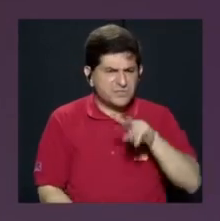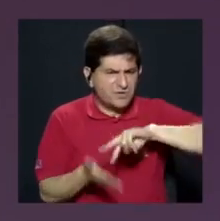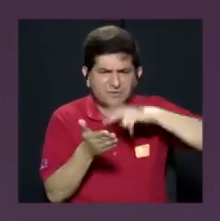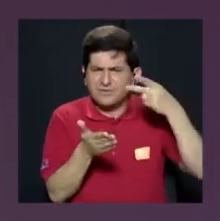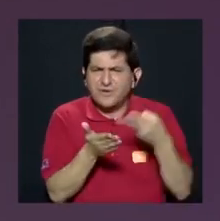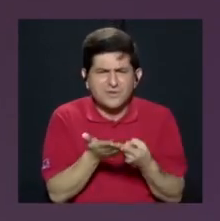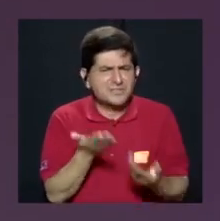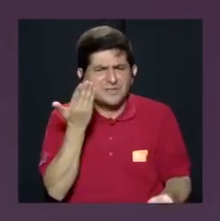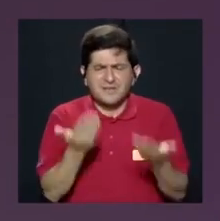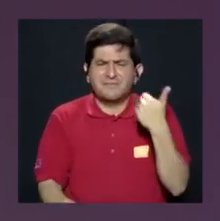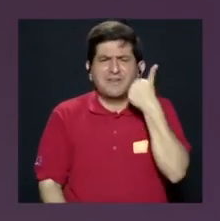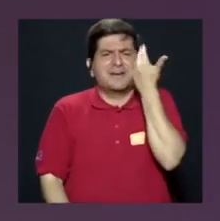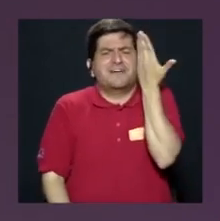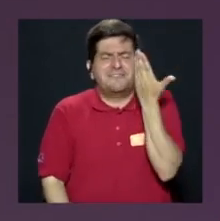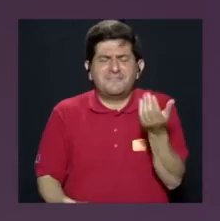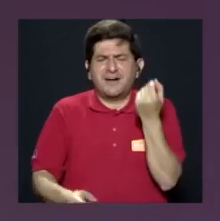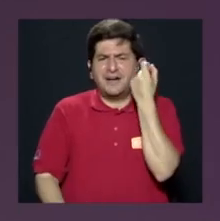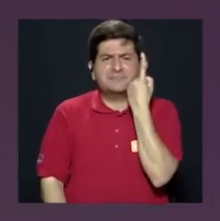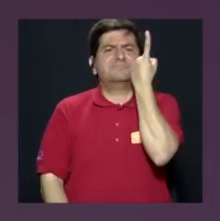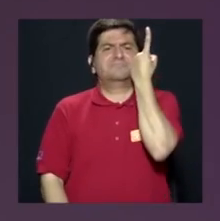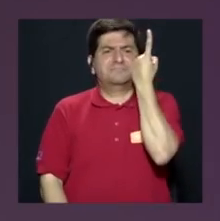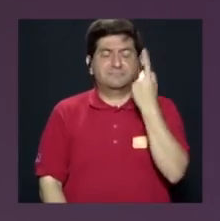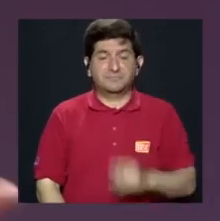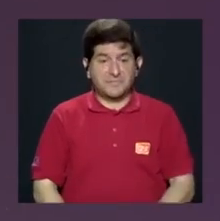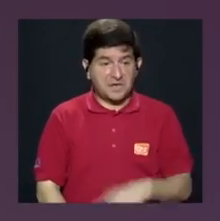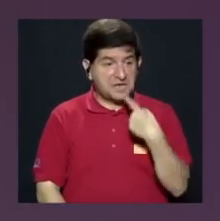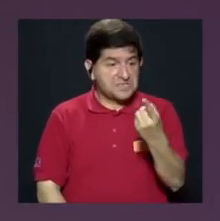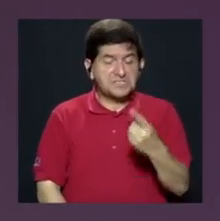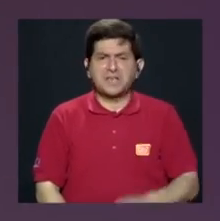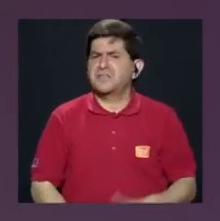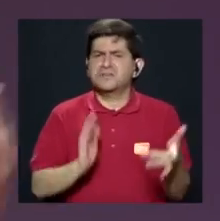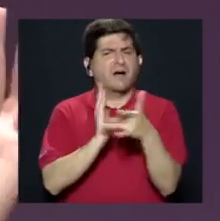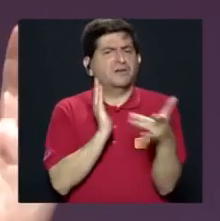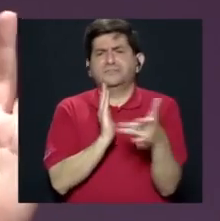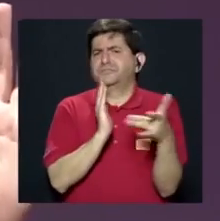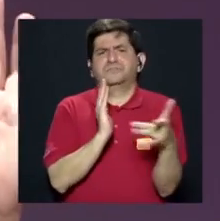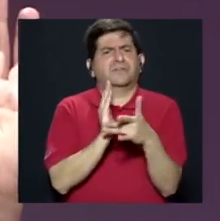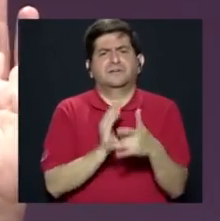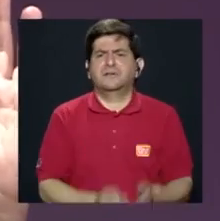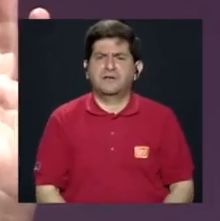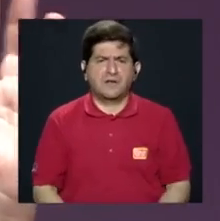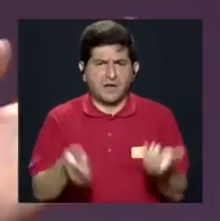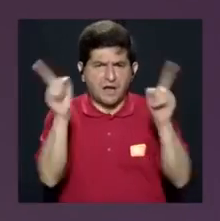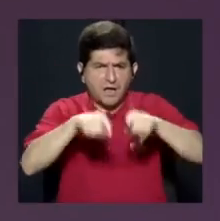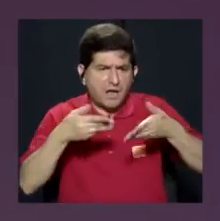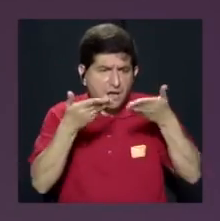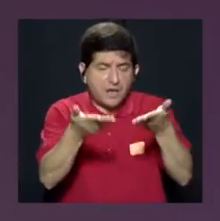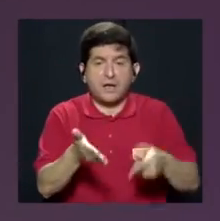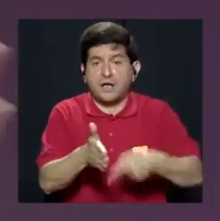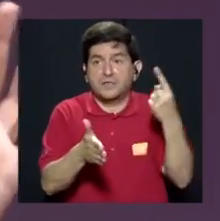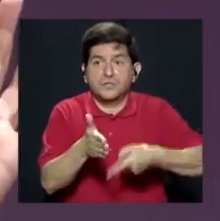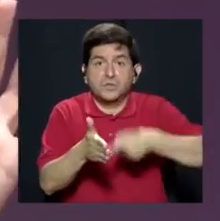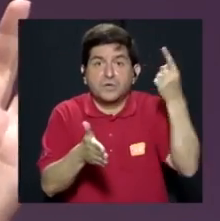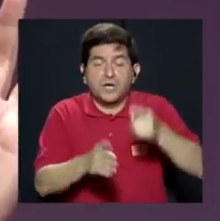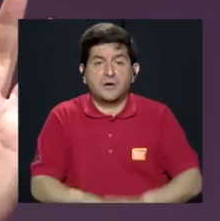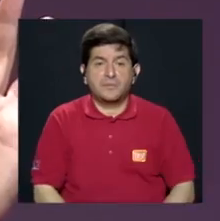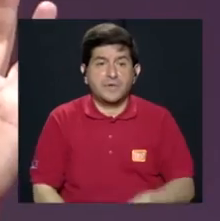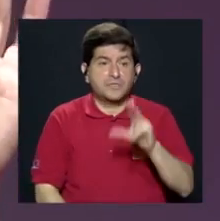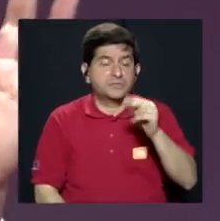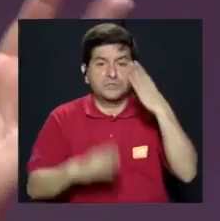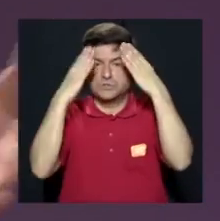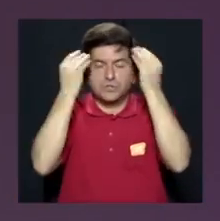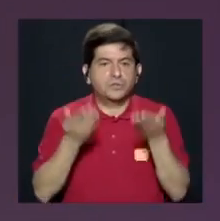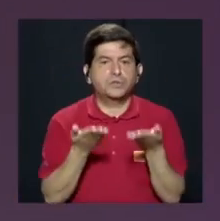que sean fácilmente asimilables, sino que si se les da información es muy técnica en el caso en que se les da, y muchas veces no se les brinda